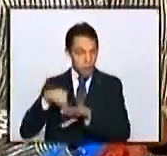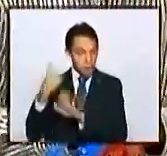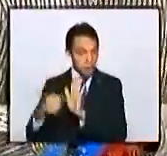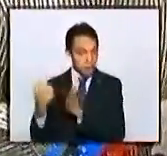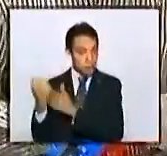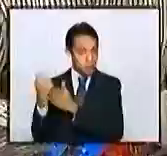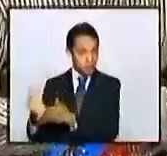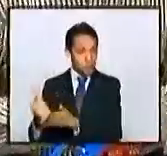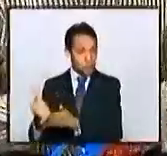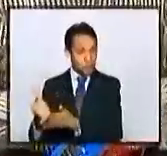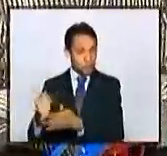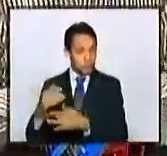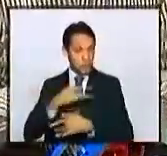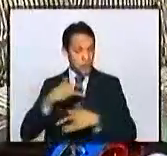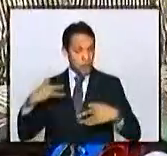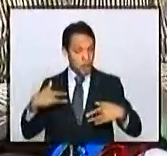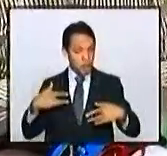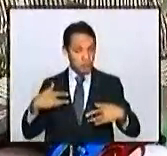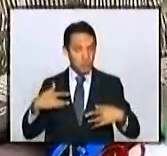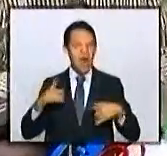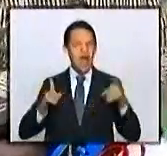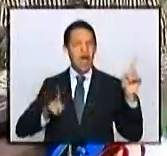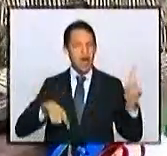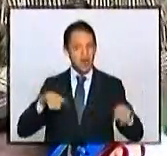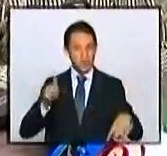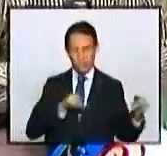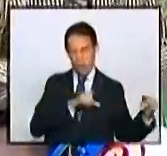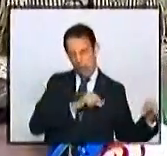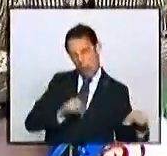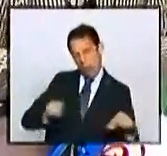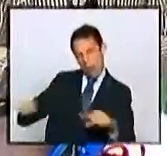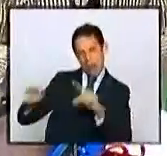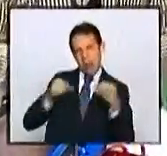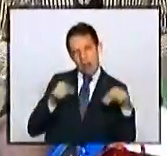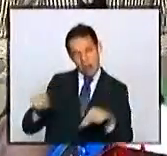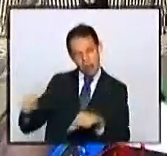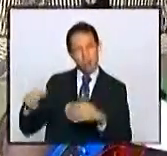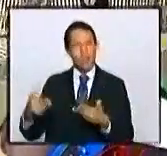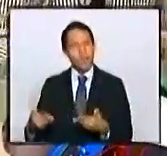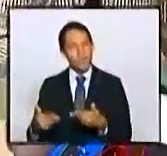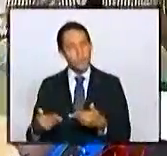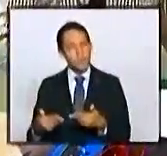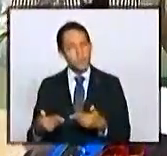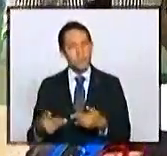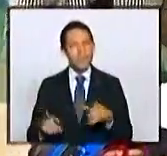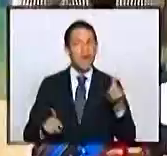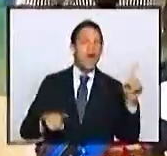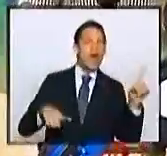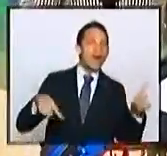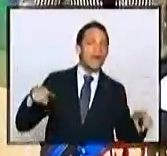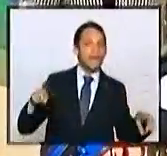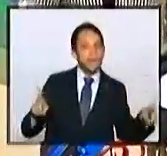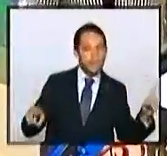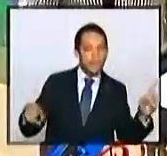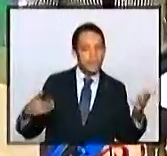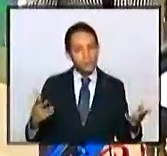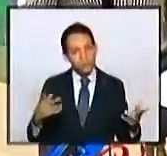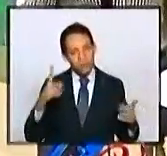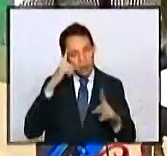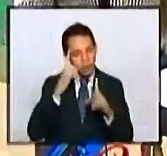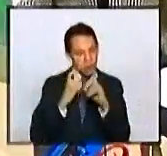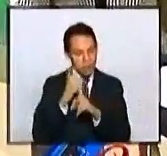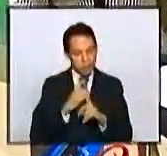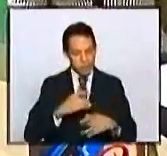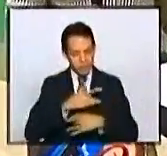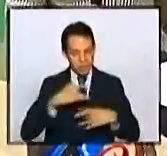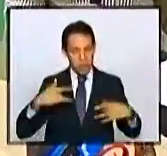por qué critico que los médicos de pronto en ese proceso que nos da el sistema de